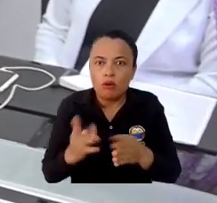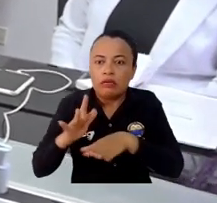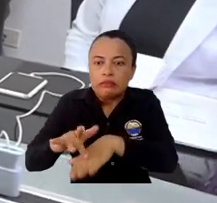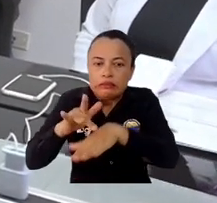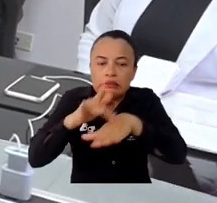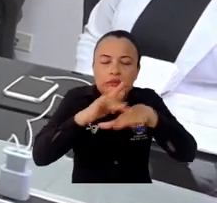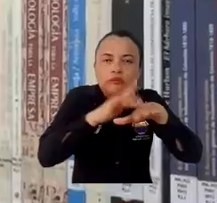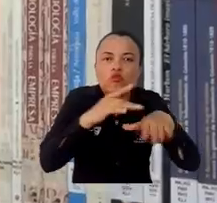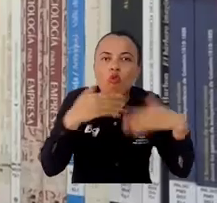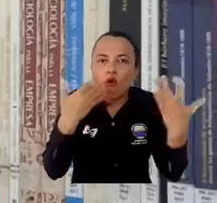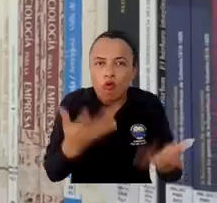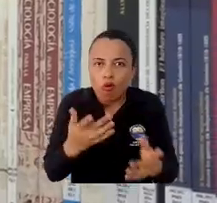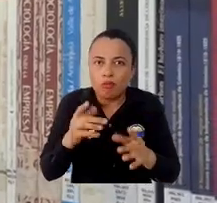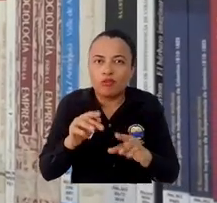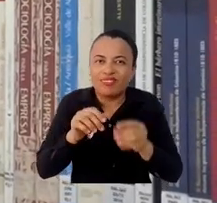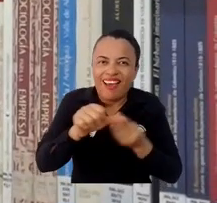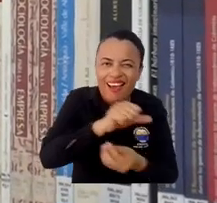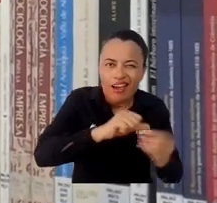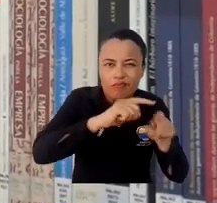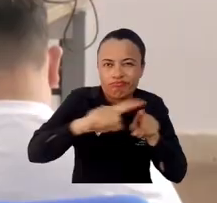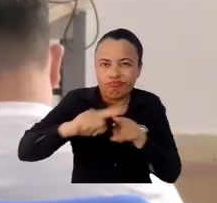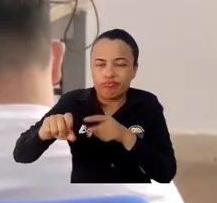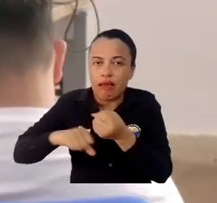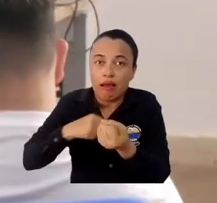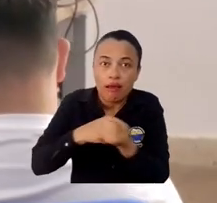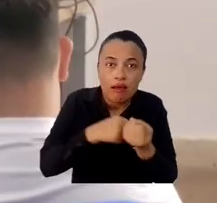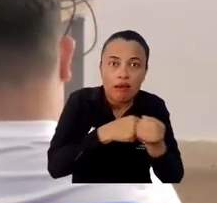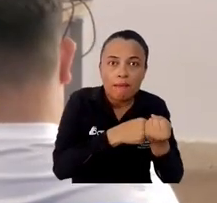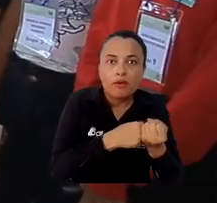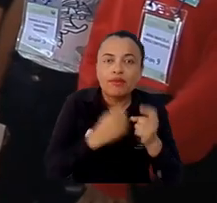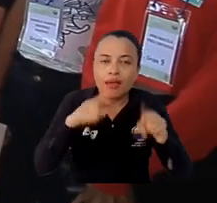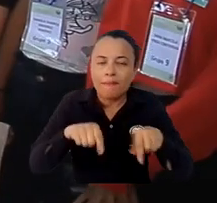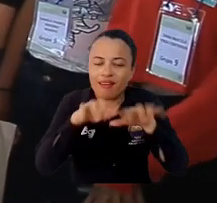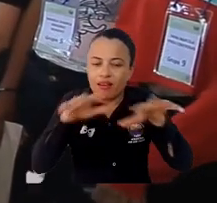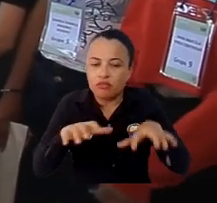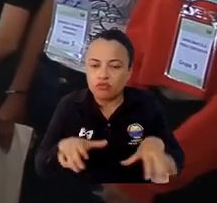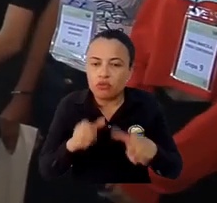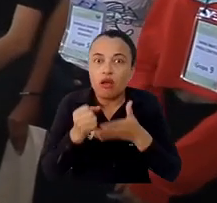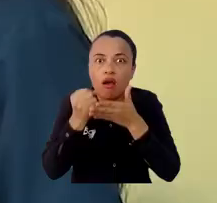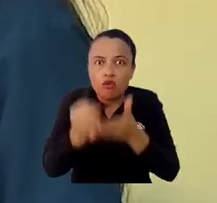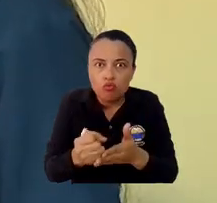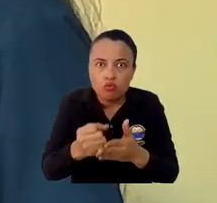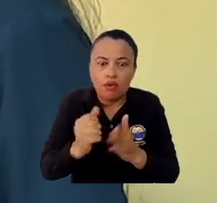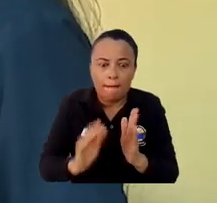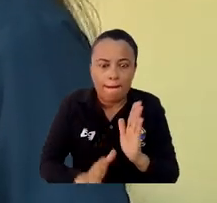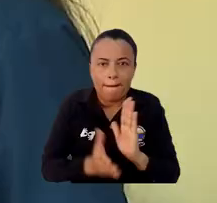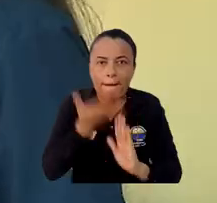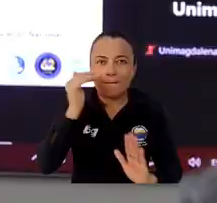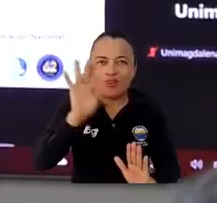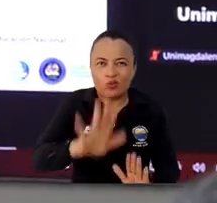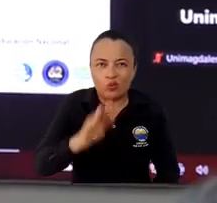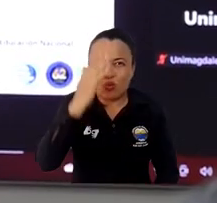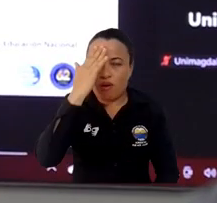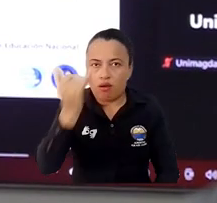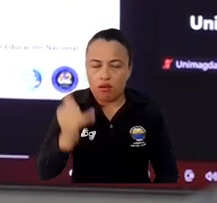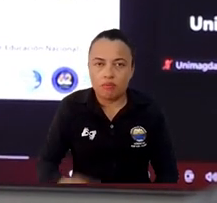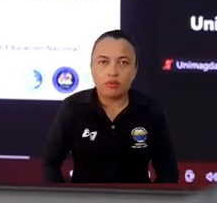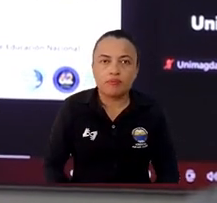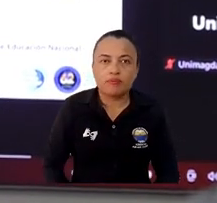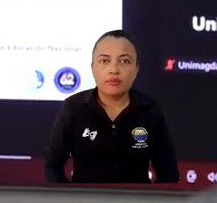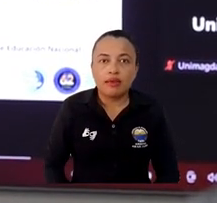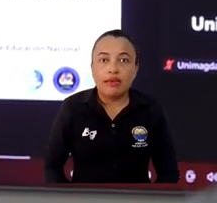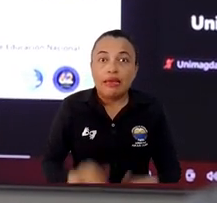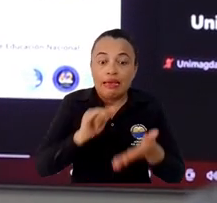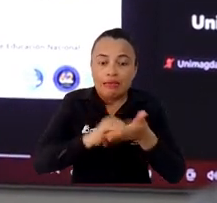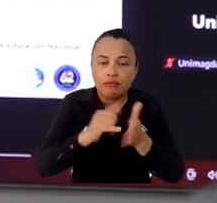diferentes estímulos que reciben, el apoyo en distintas áreas y acciones que permitan la mejora en el rendimiento académico. Dentro de